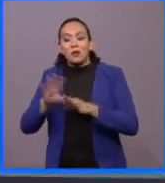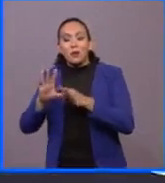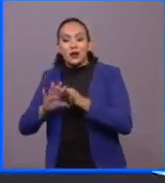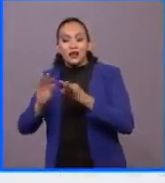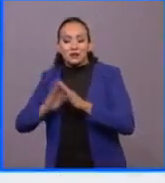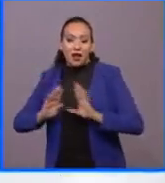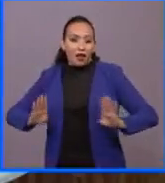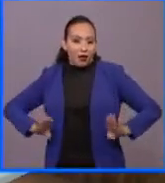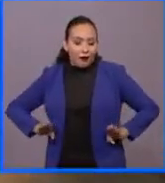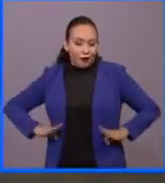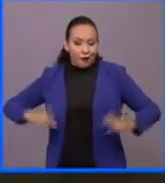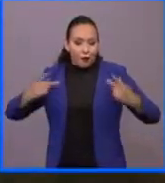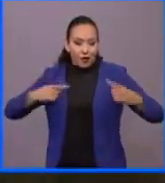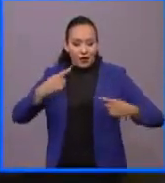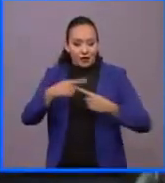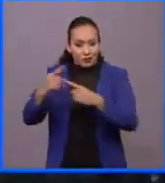situación.